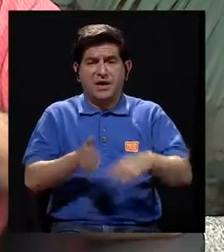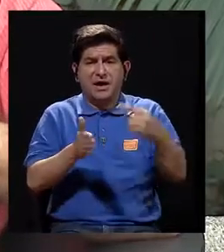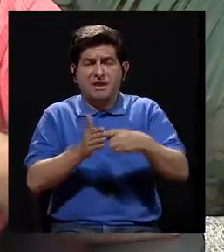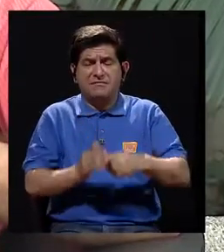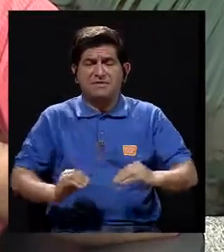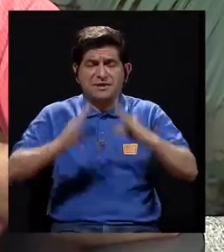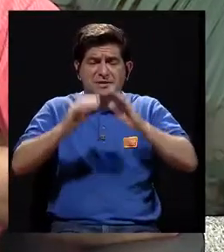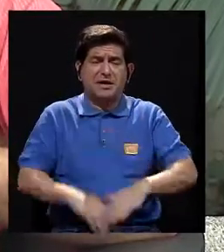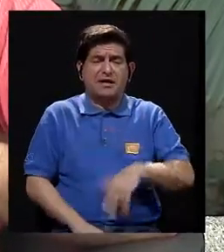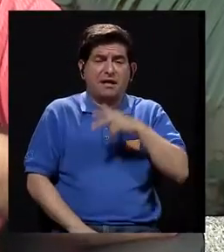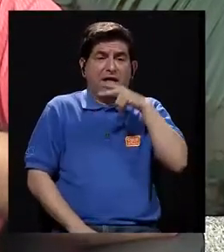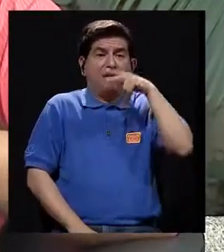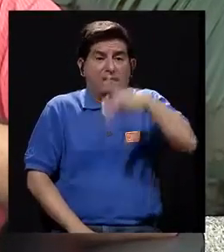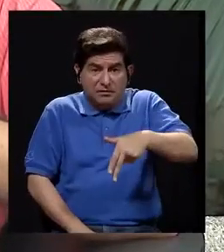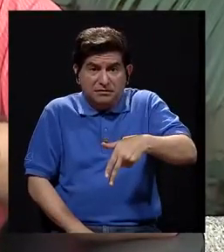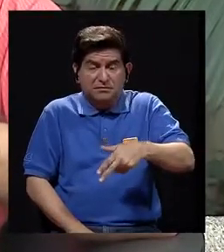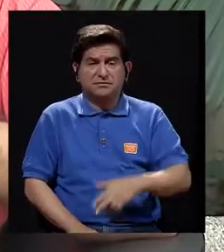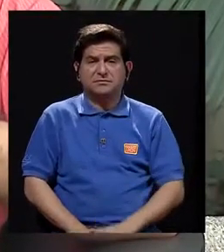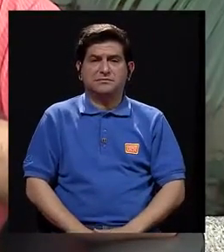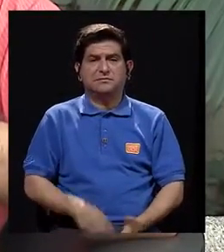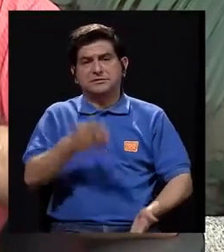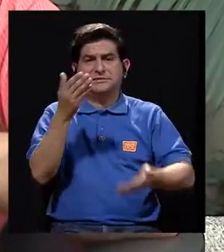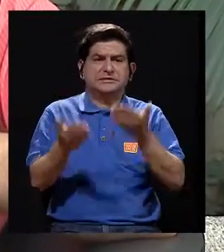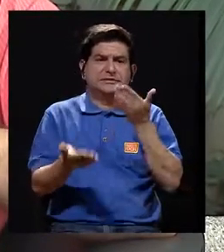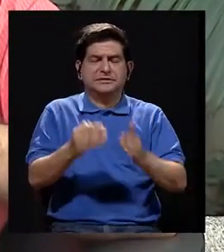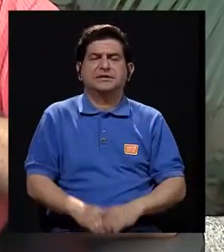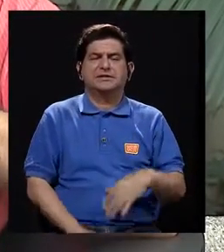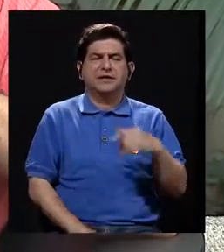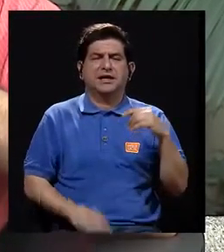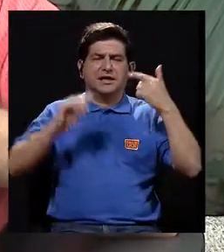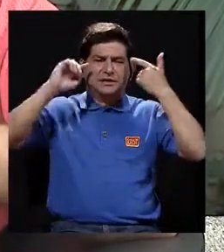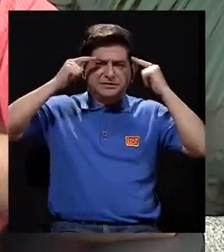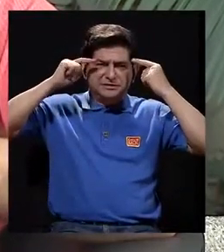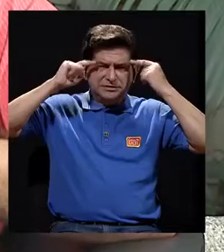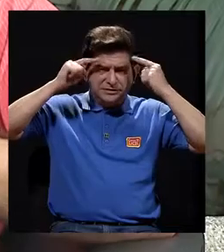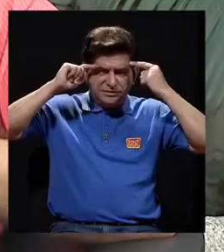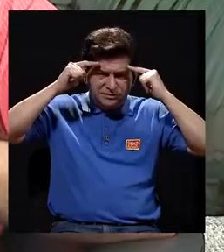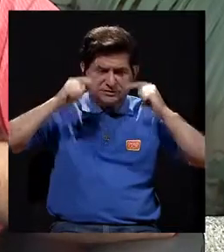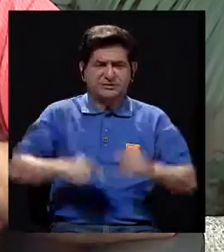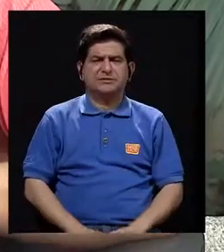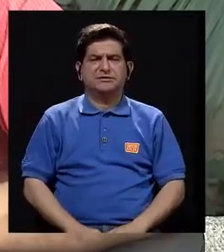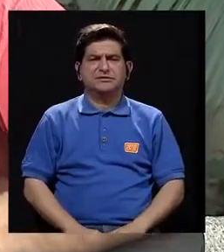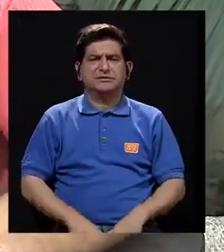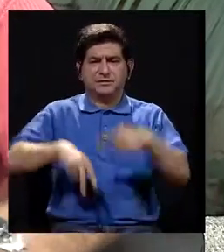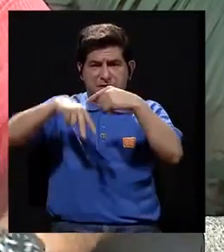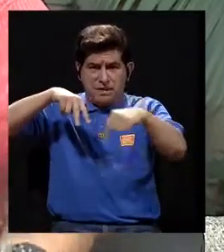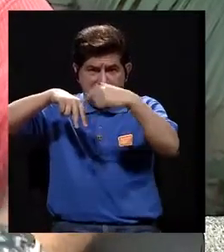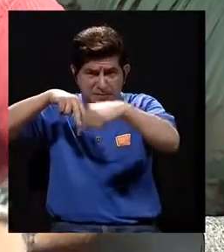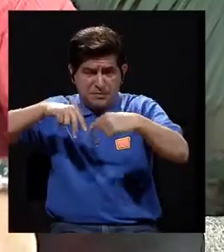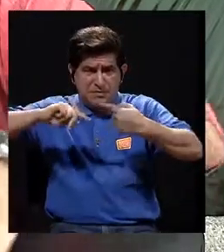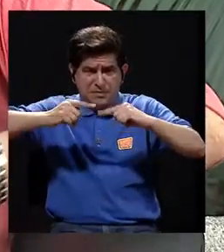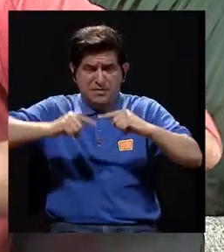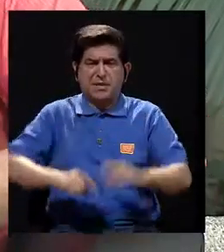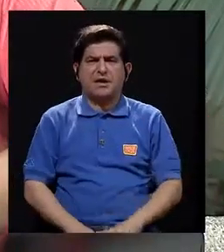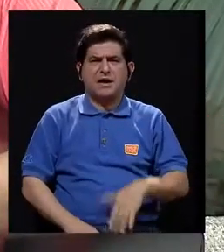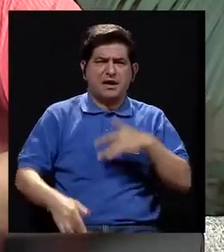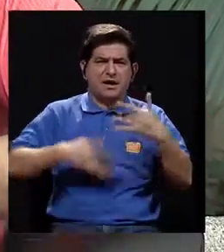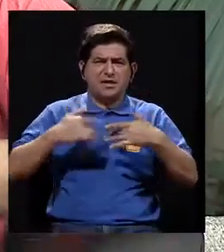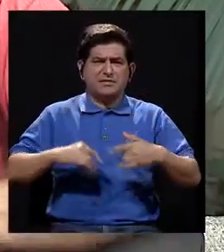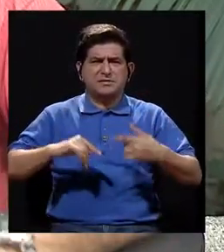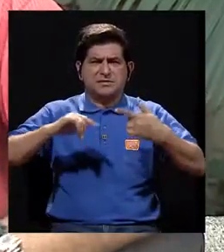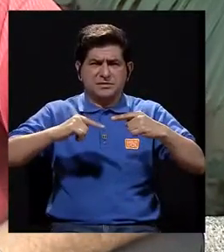vómitos matutinos, muchas veces dan dolores de cabeza, dolores en las piernas,